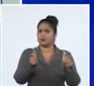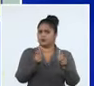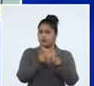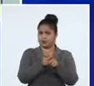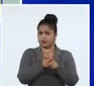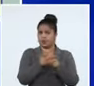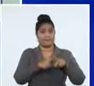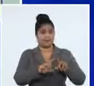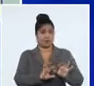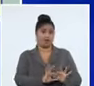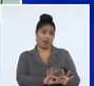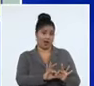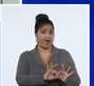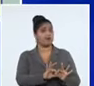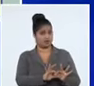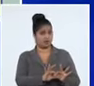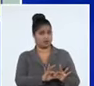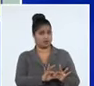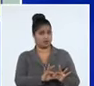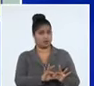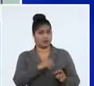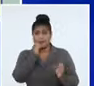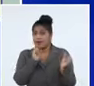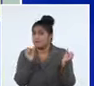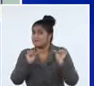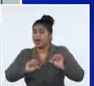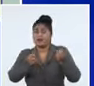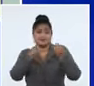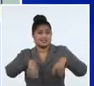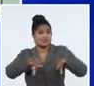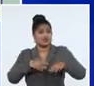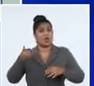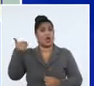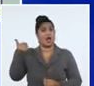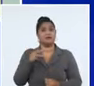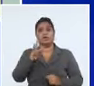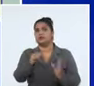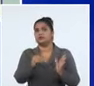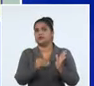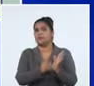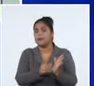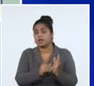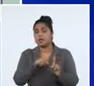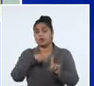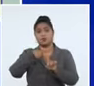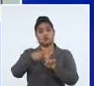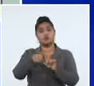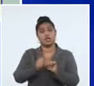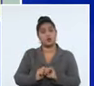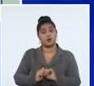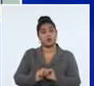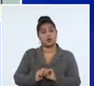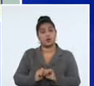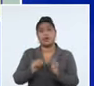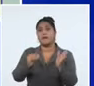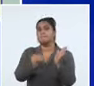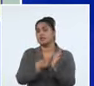eran provincias que estaban en 3.000, 2.000, 1.000, y hoy realmente todas